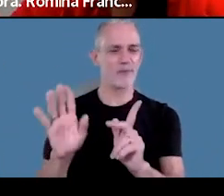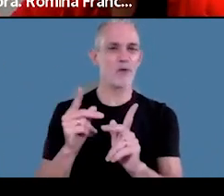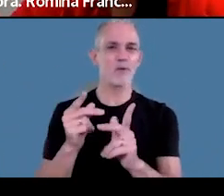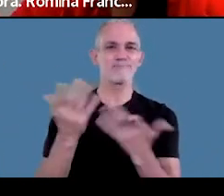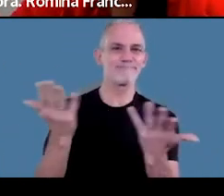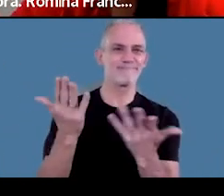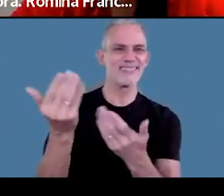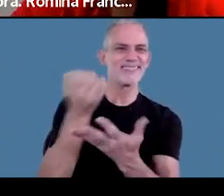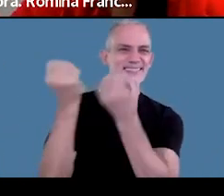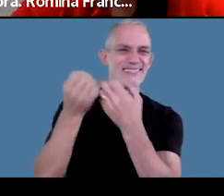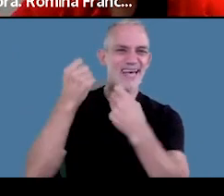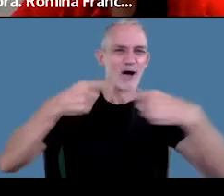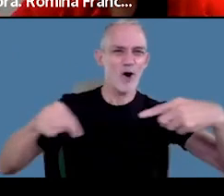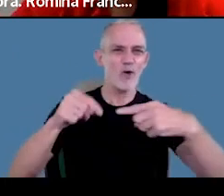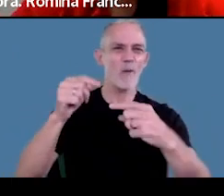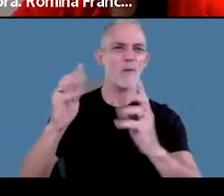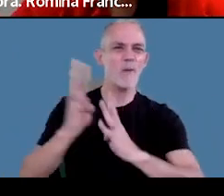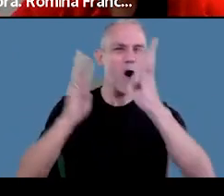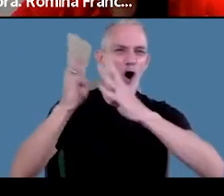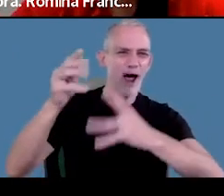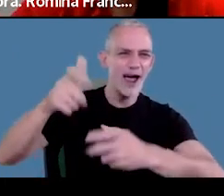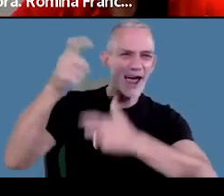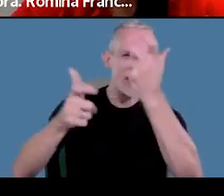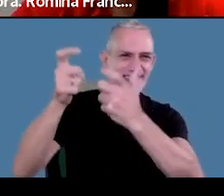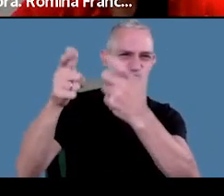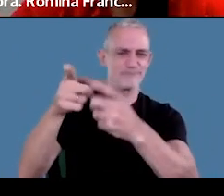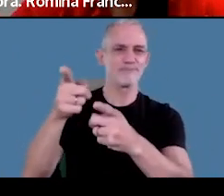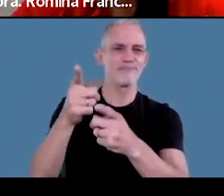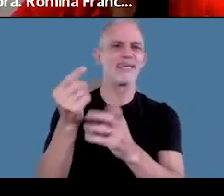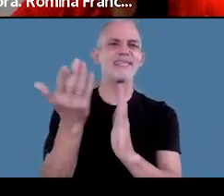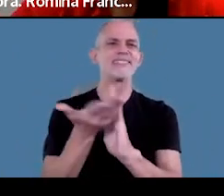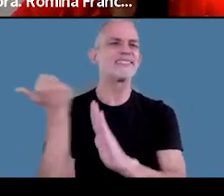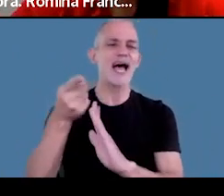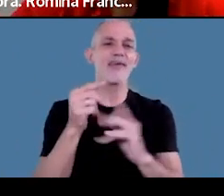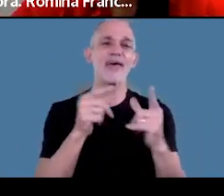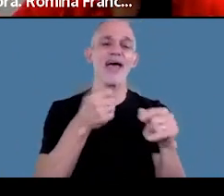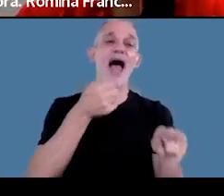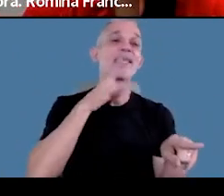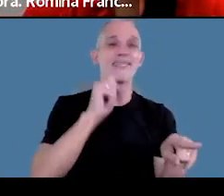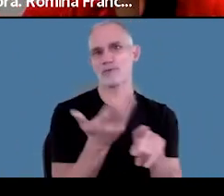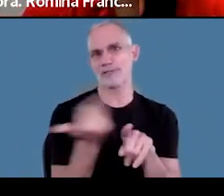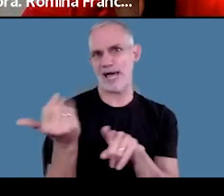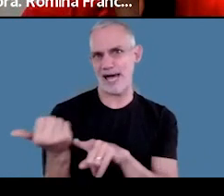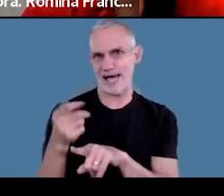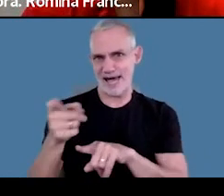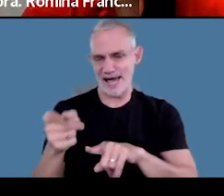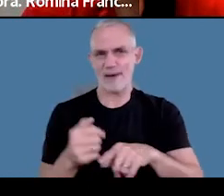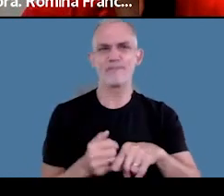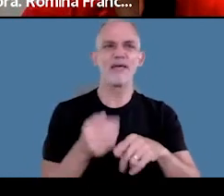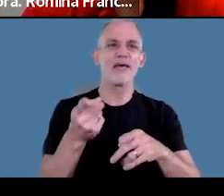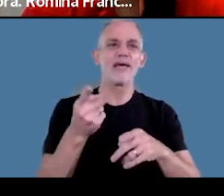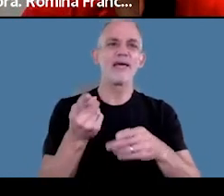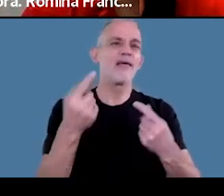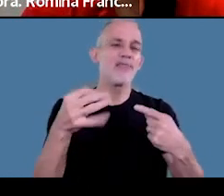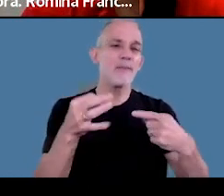explotaciones forestales, en este caso se va a detraer del activo computable y lo van a